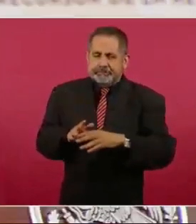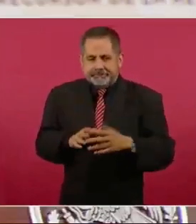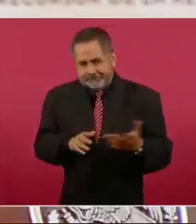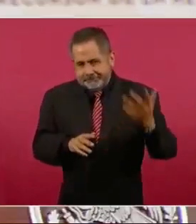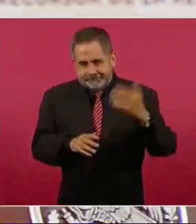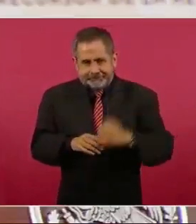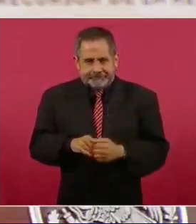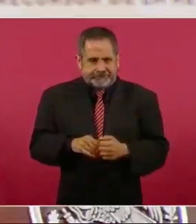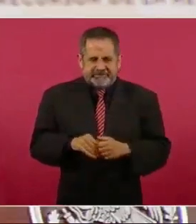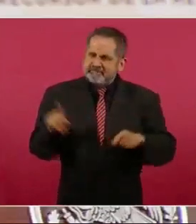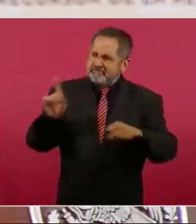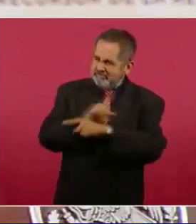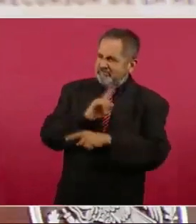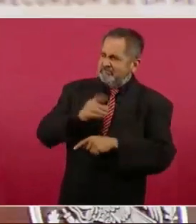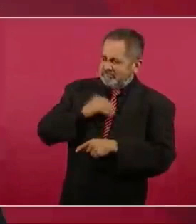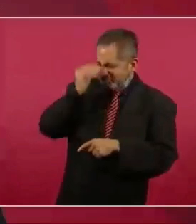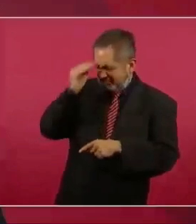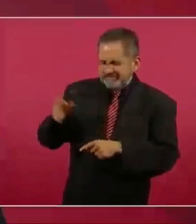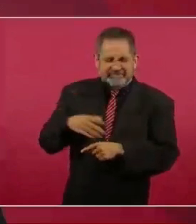¿cómo nos desquitamos?